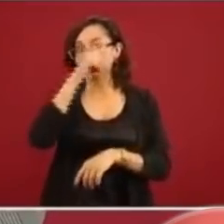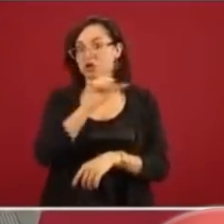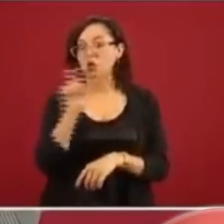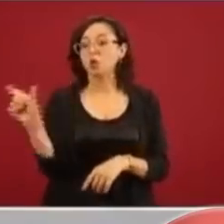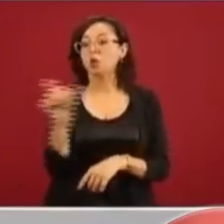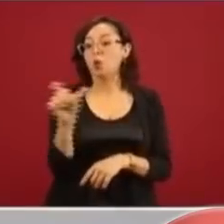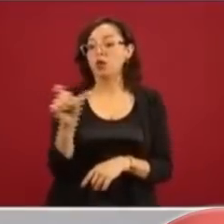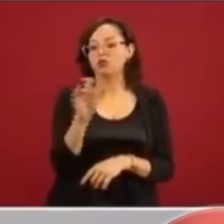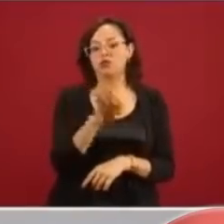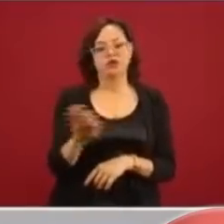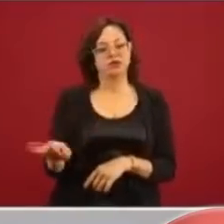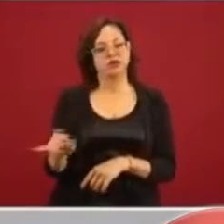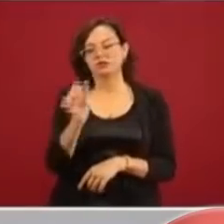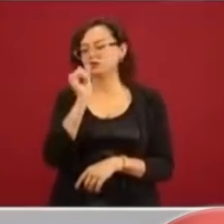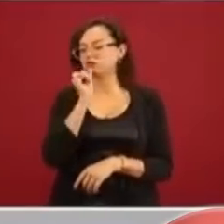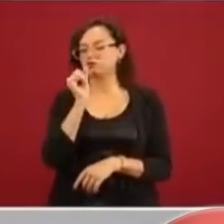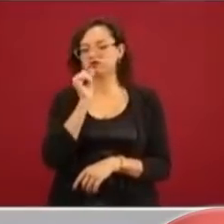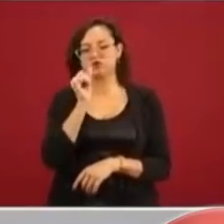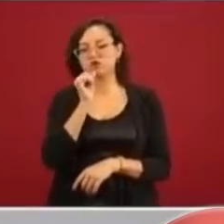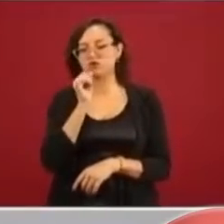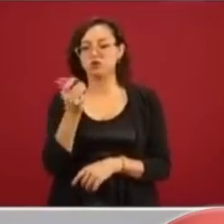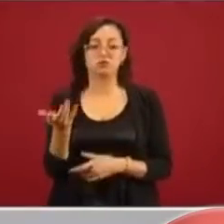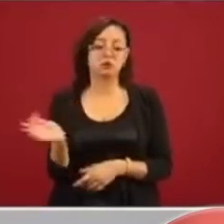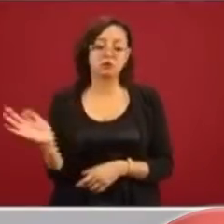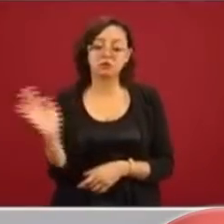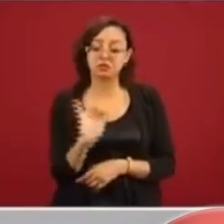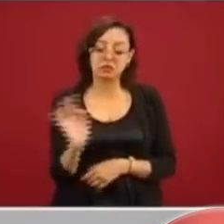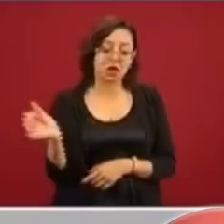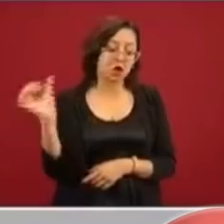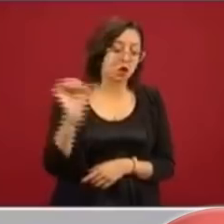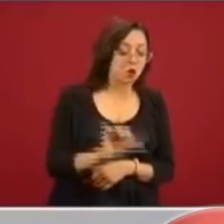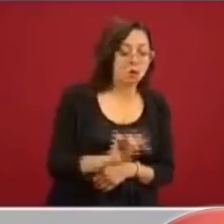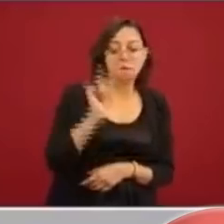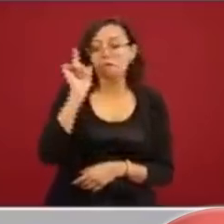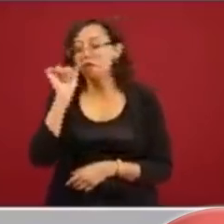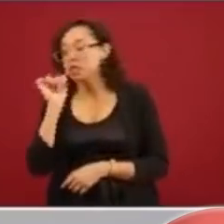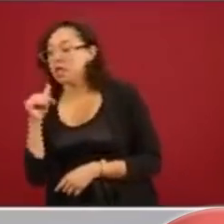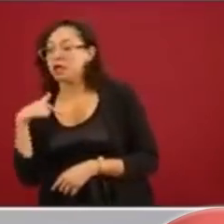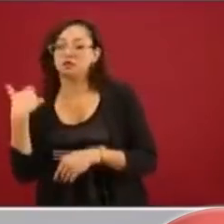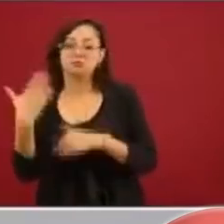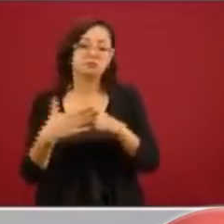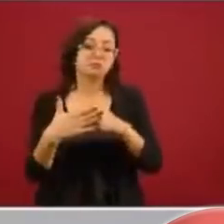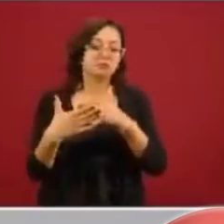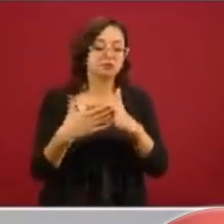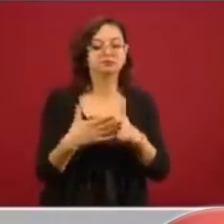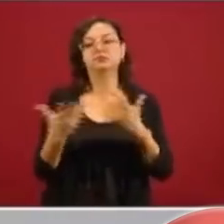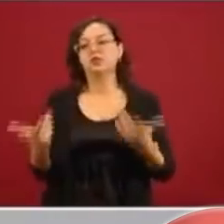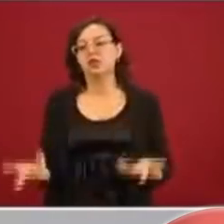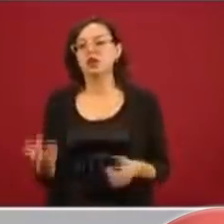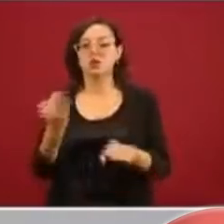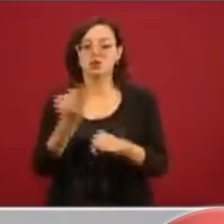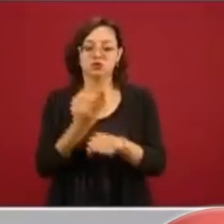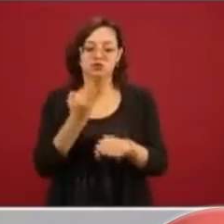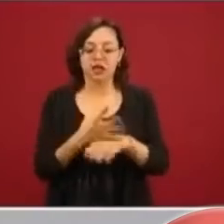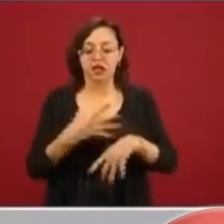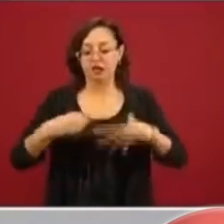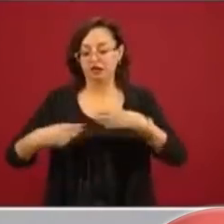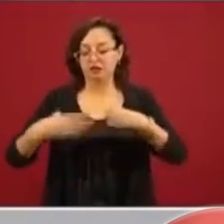pregunten, esto es de acuerdo, puede variar de un día a otro, la curva está todavía en ascenso,